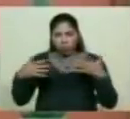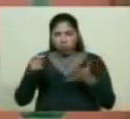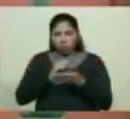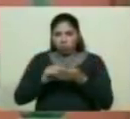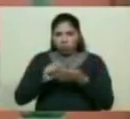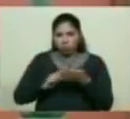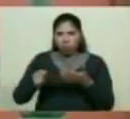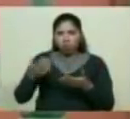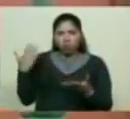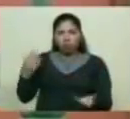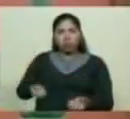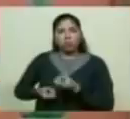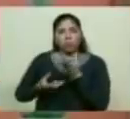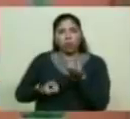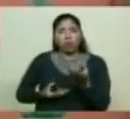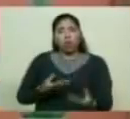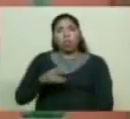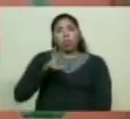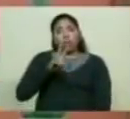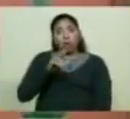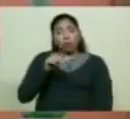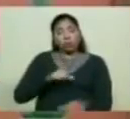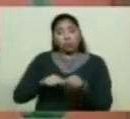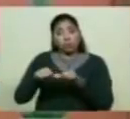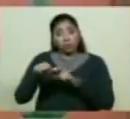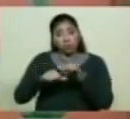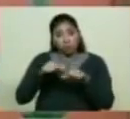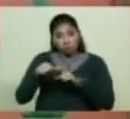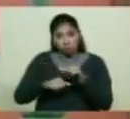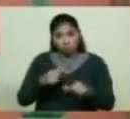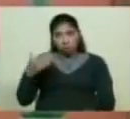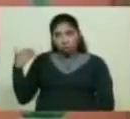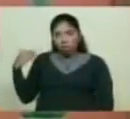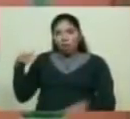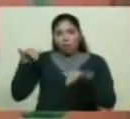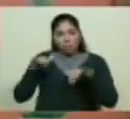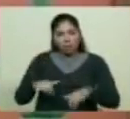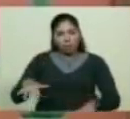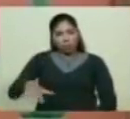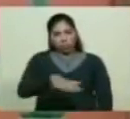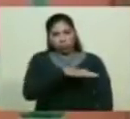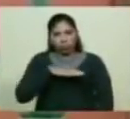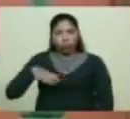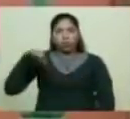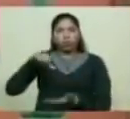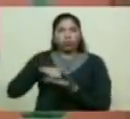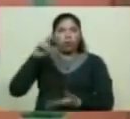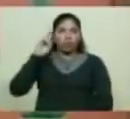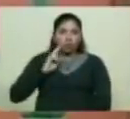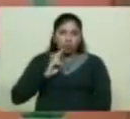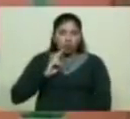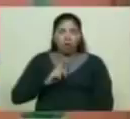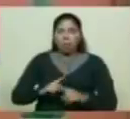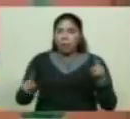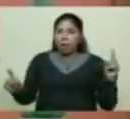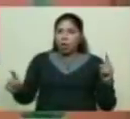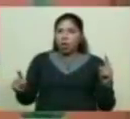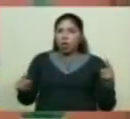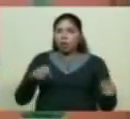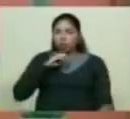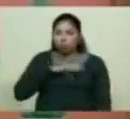casi dos siglos en estos mismos espacios pero lector ya es pasado